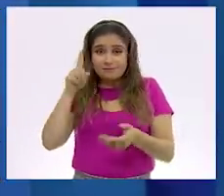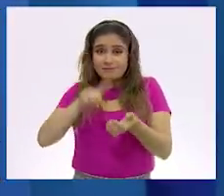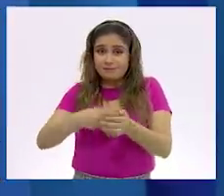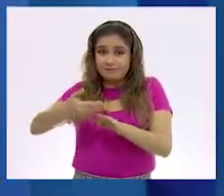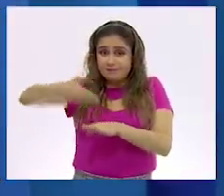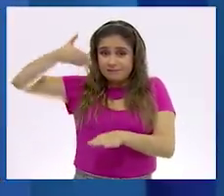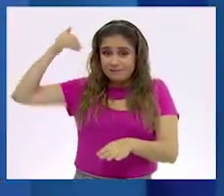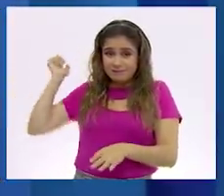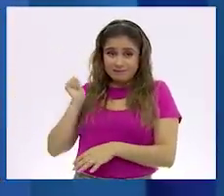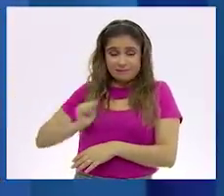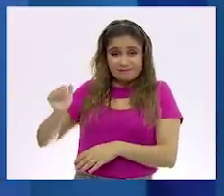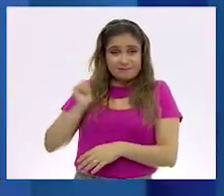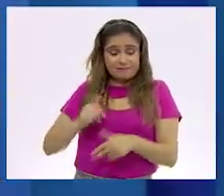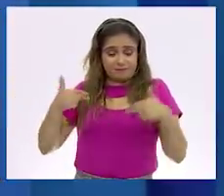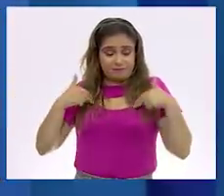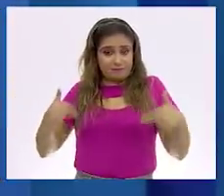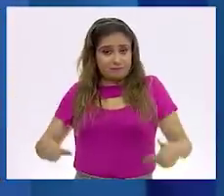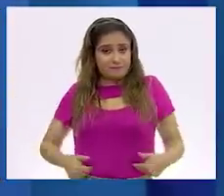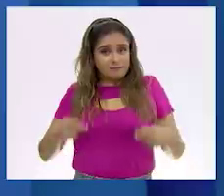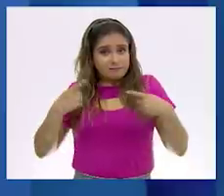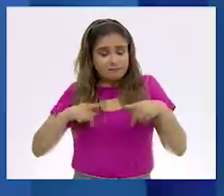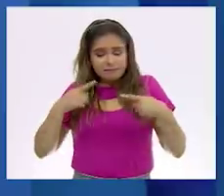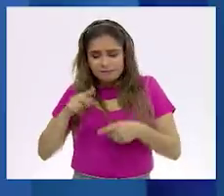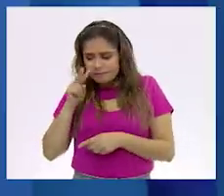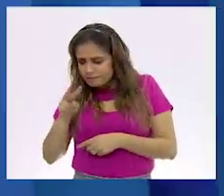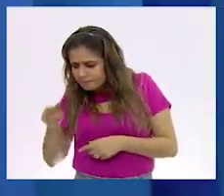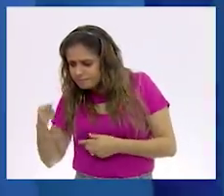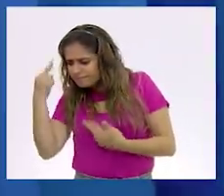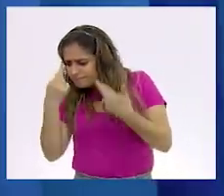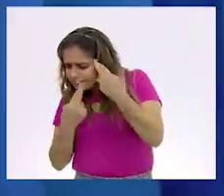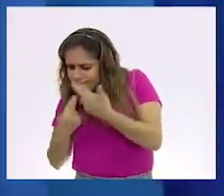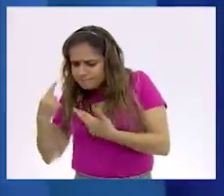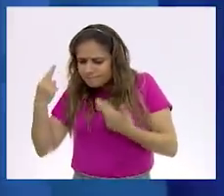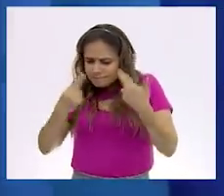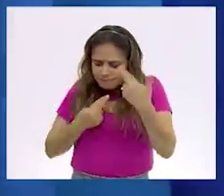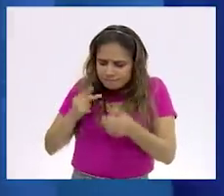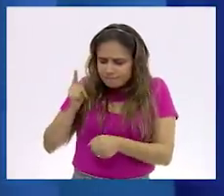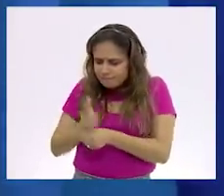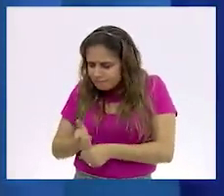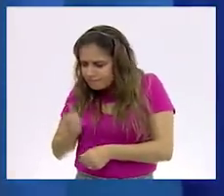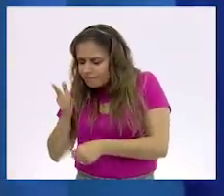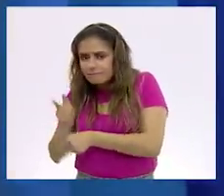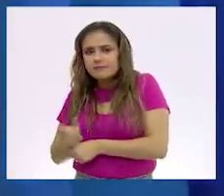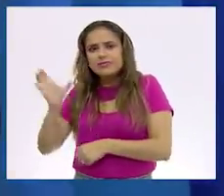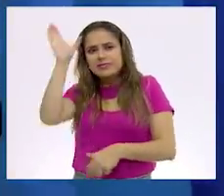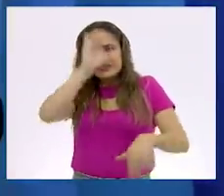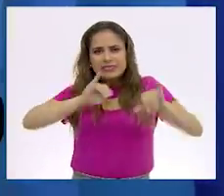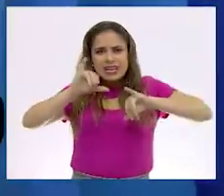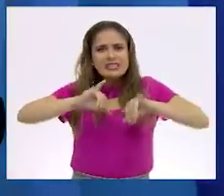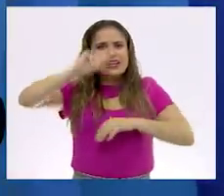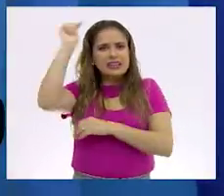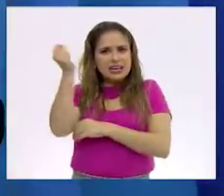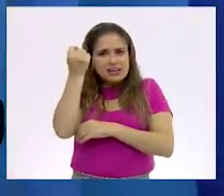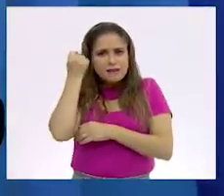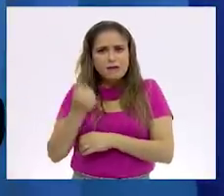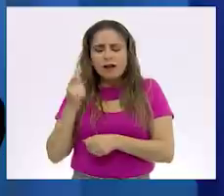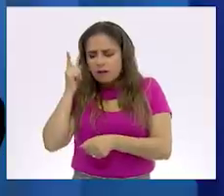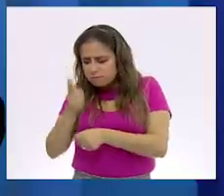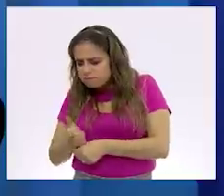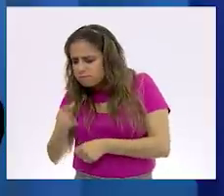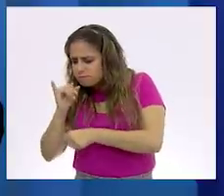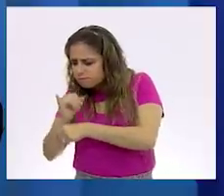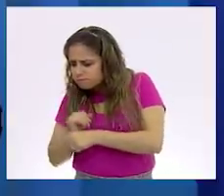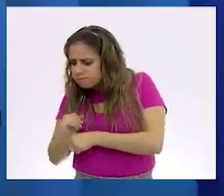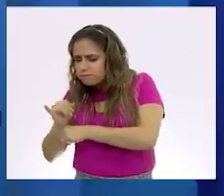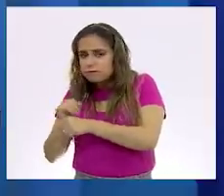tiempo el ser humano, a través de la observación y el análisis, y con ayuda de la ciencia y la tecnología, ha intervenido en el desarrollo